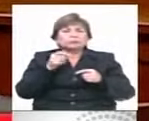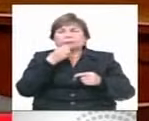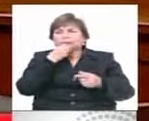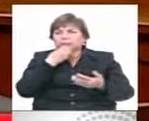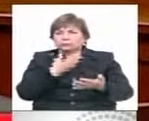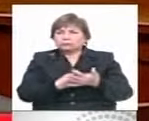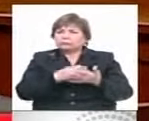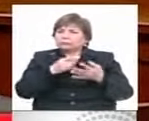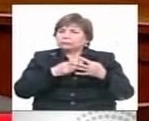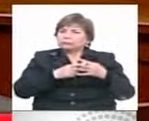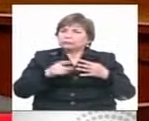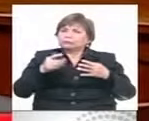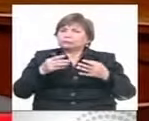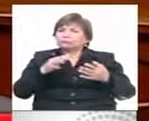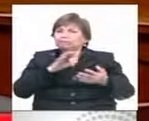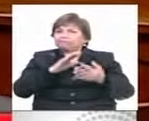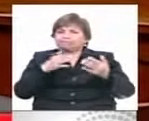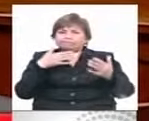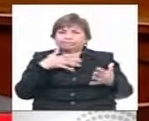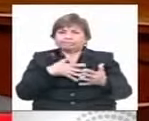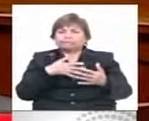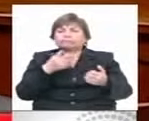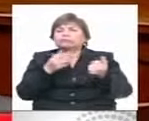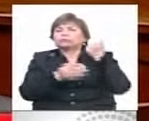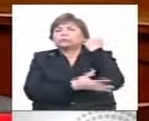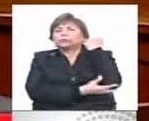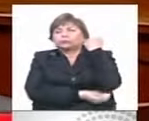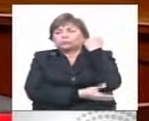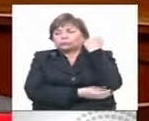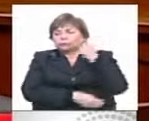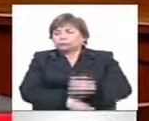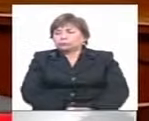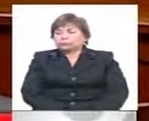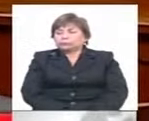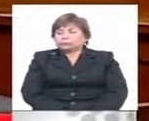salida permanente de la pobreza y situaciones de vulnerabilidad.